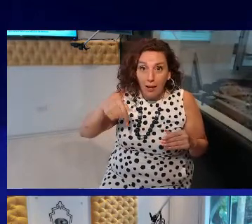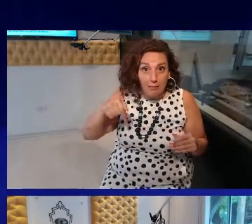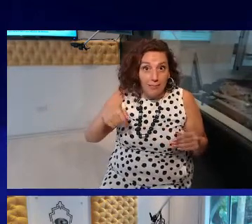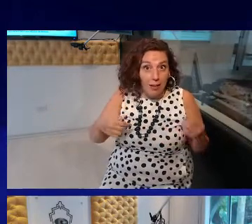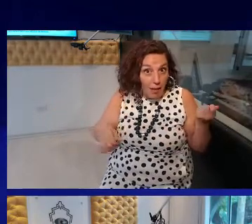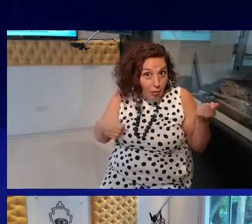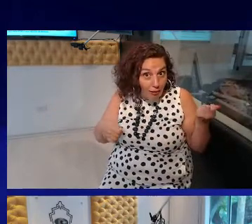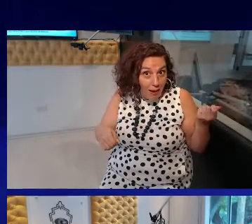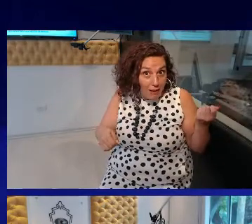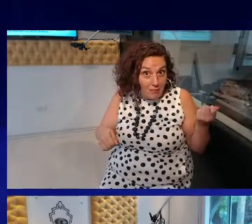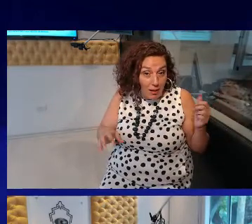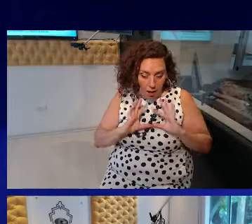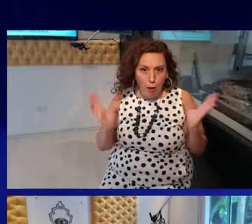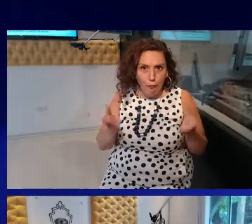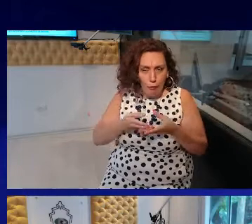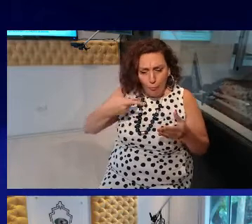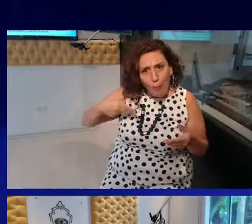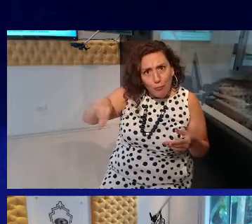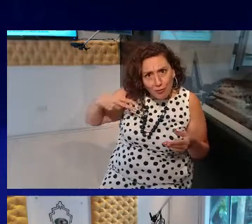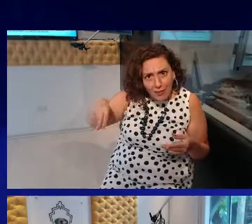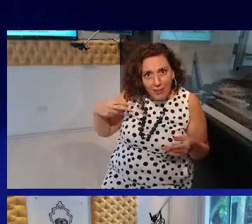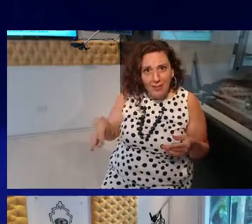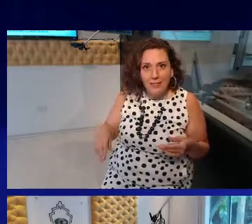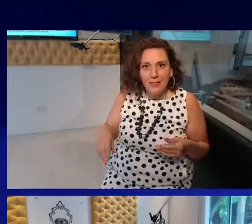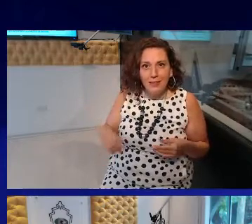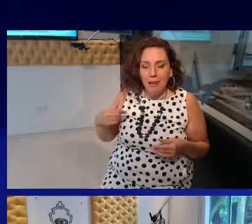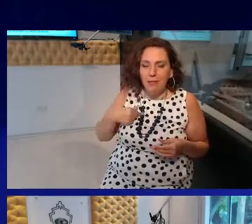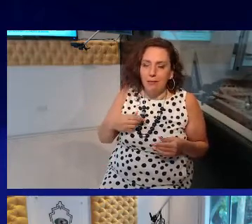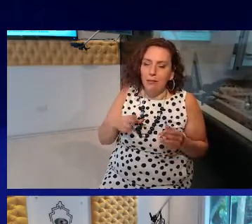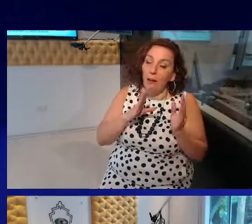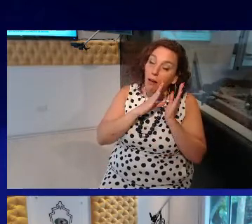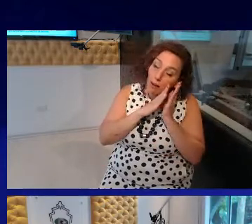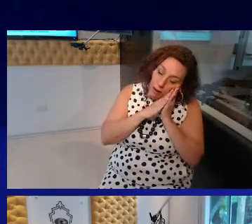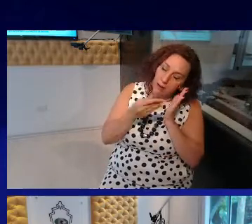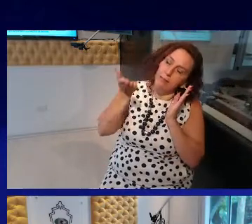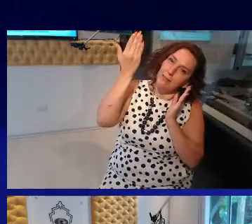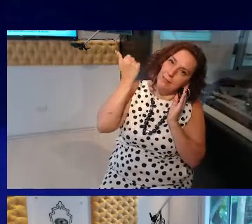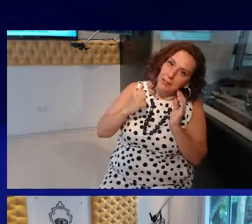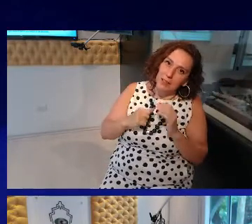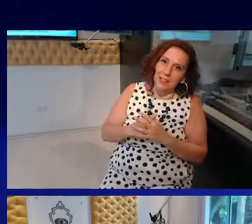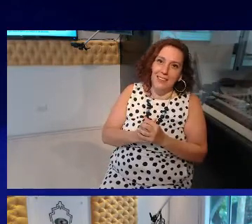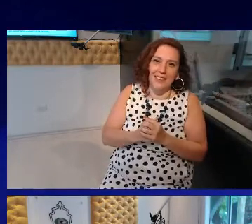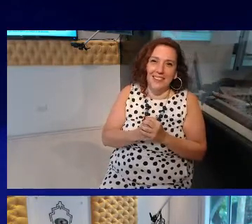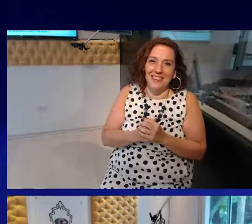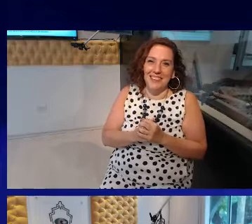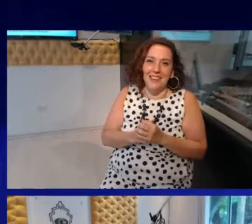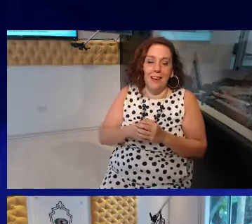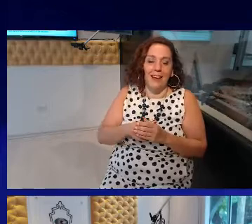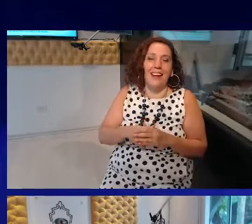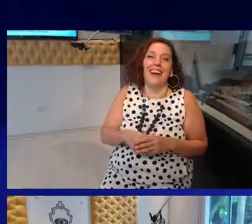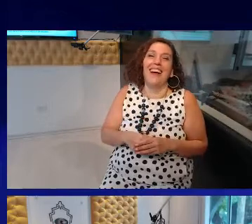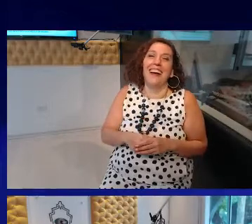Sí. Mirá qué bien. Y no había noche un pedacito, me quedo dormido ahí. Tengo un cronista de deporte que no me mira